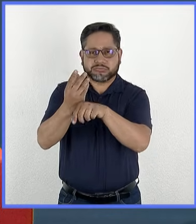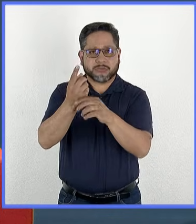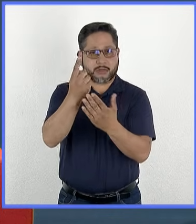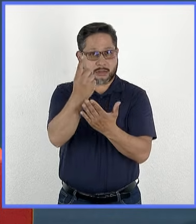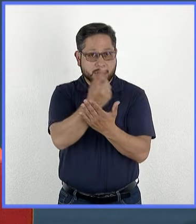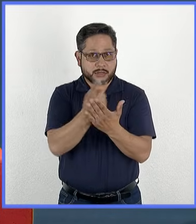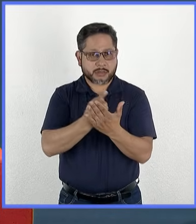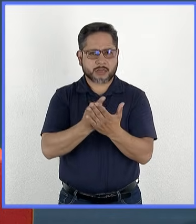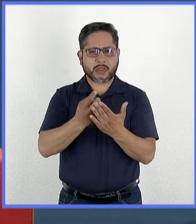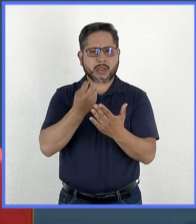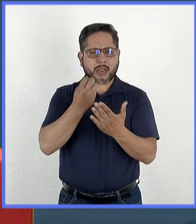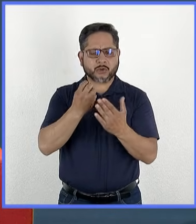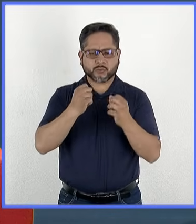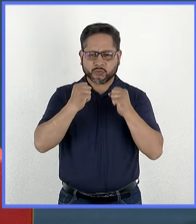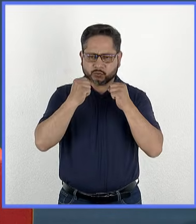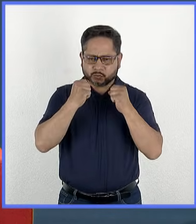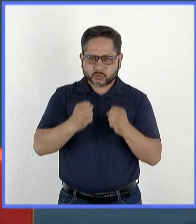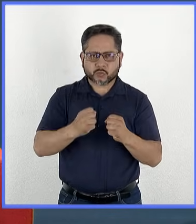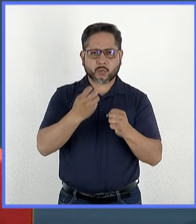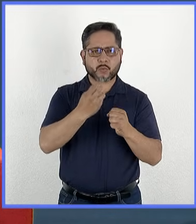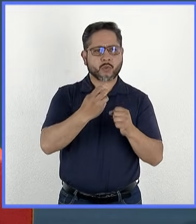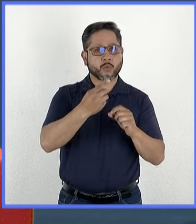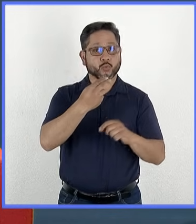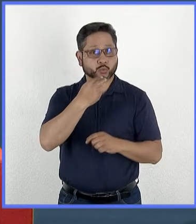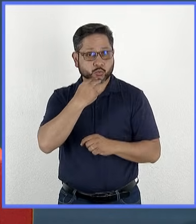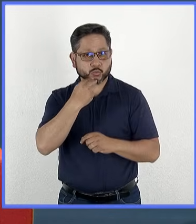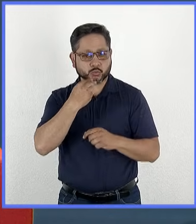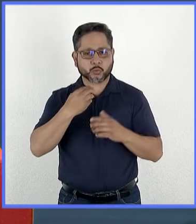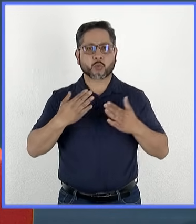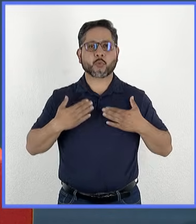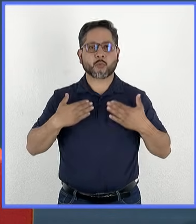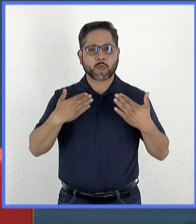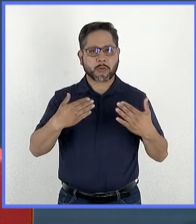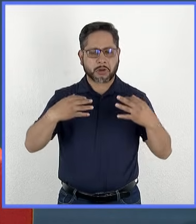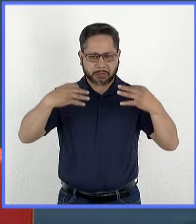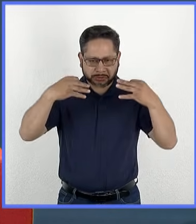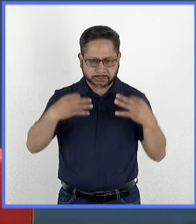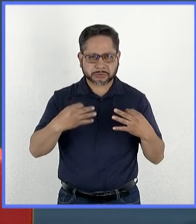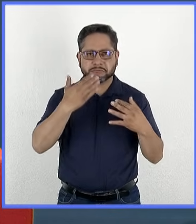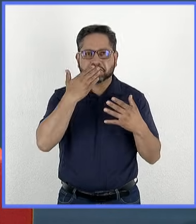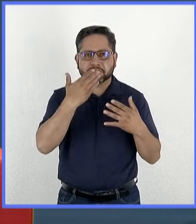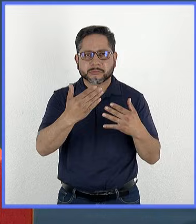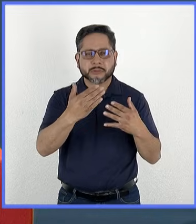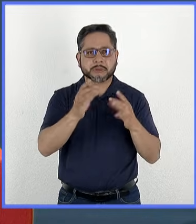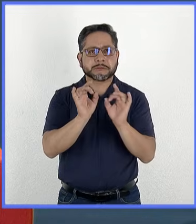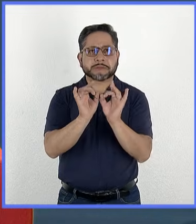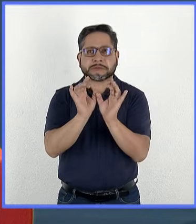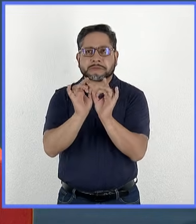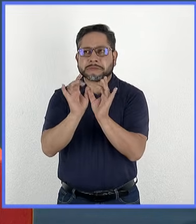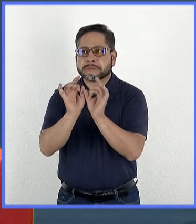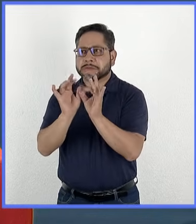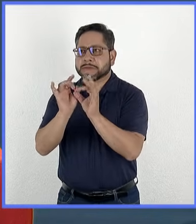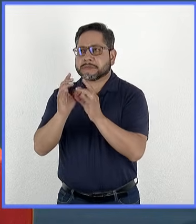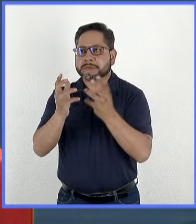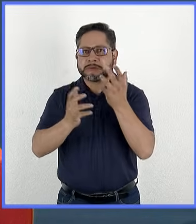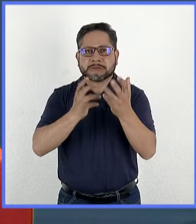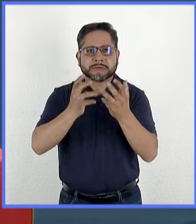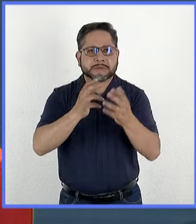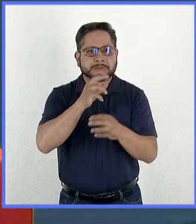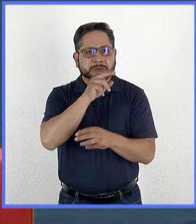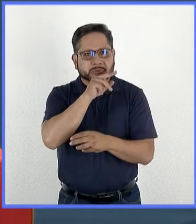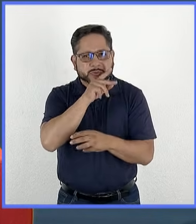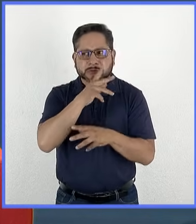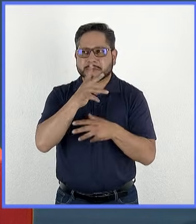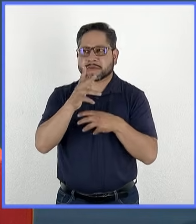diseño que nos asegure que su operación va a ser confiable, que no vamos a tener sobresaltos durante la vida